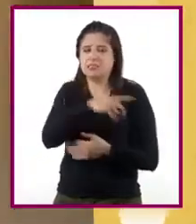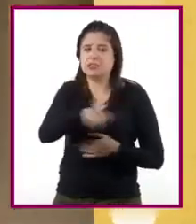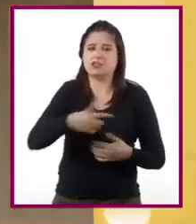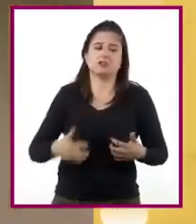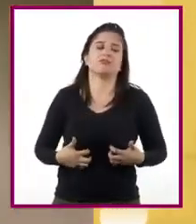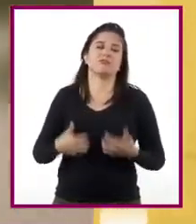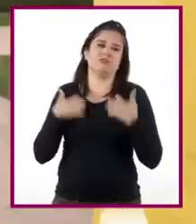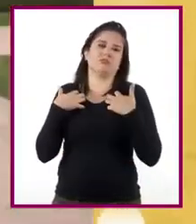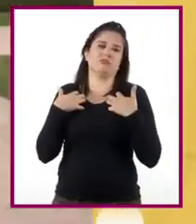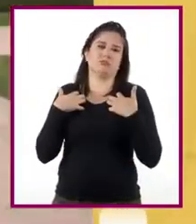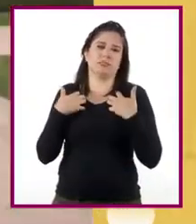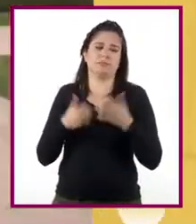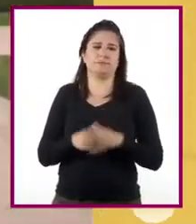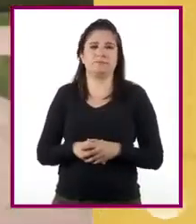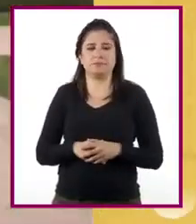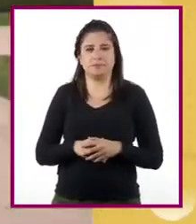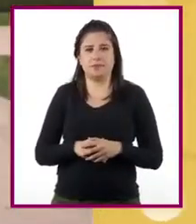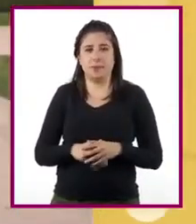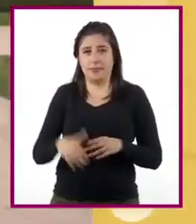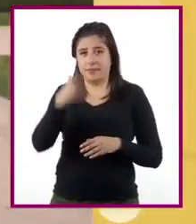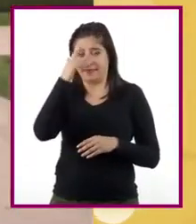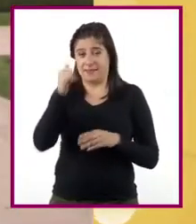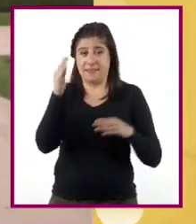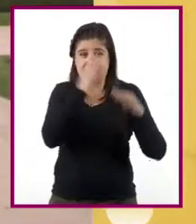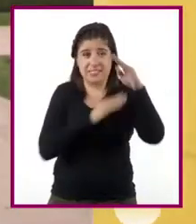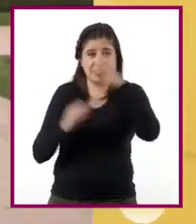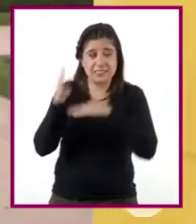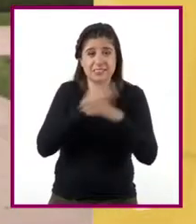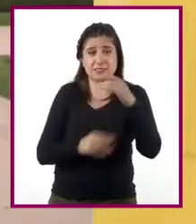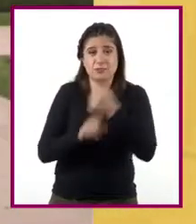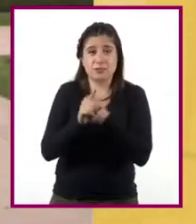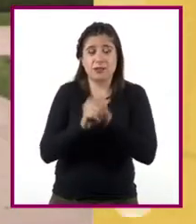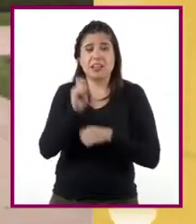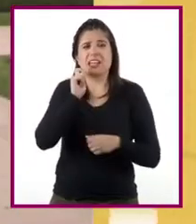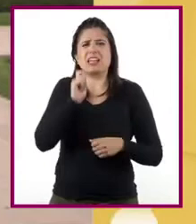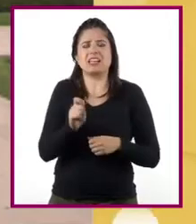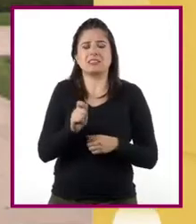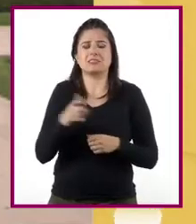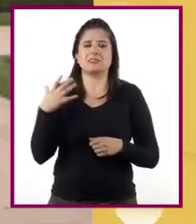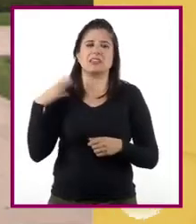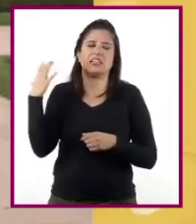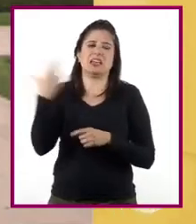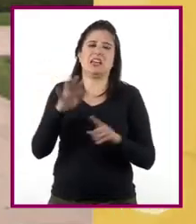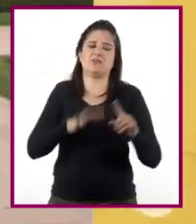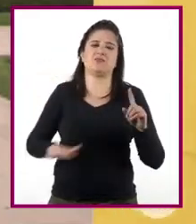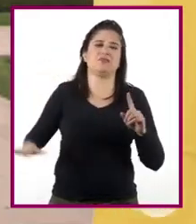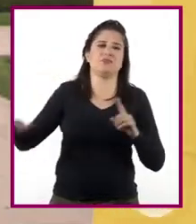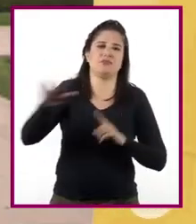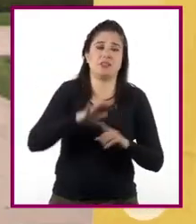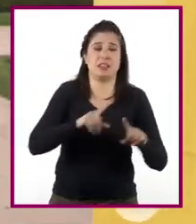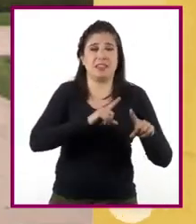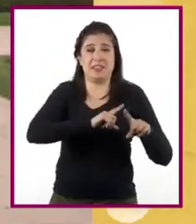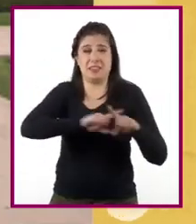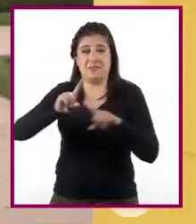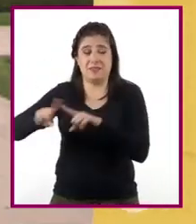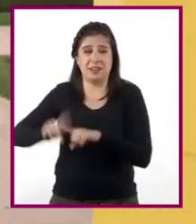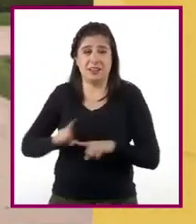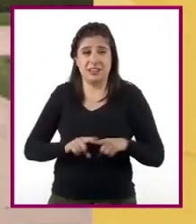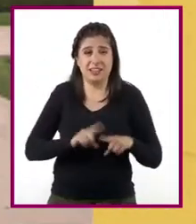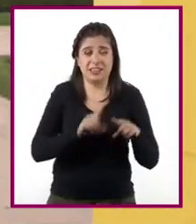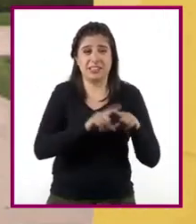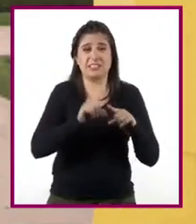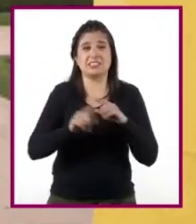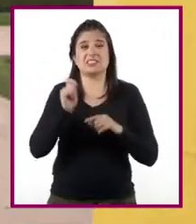general. Las causas de la crisis social es hablar de una crisis generalizada. Los distintos sectores o